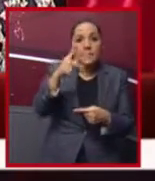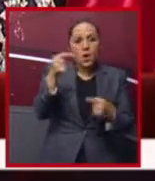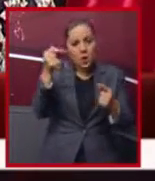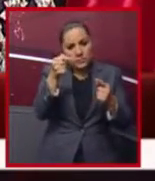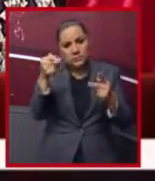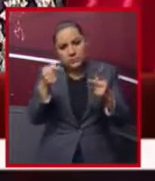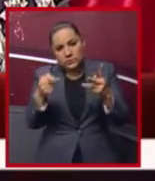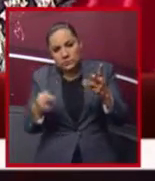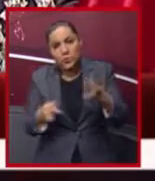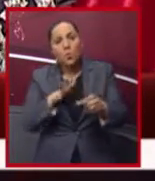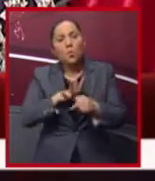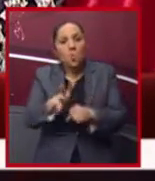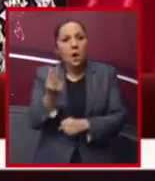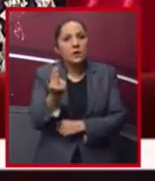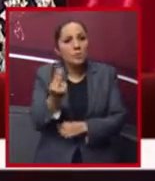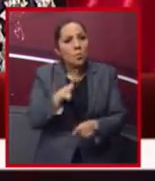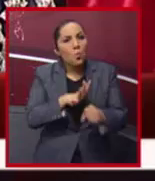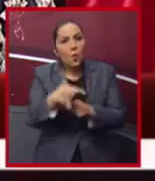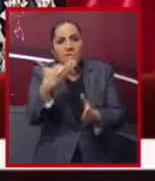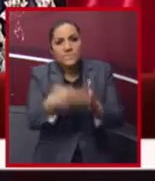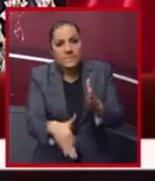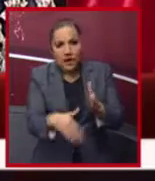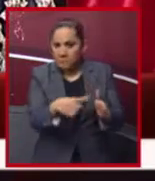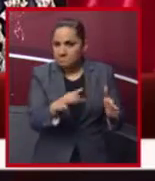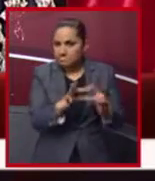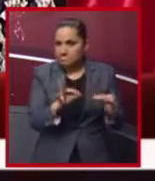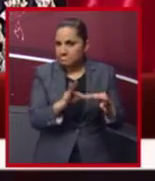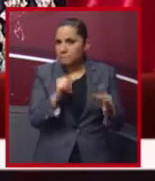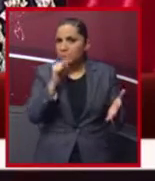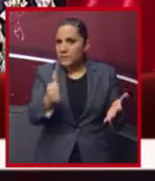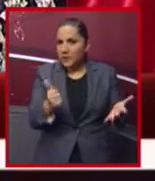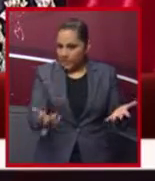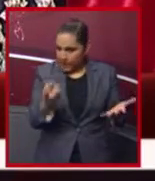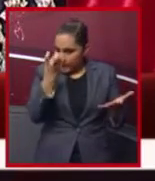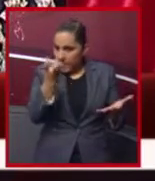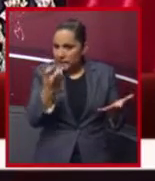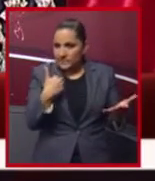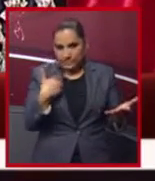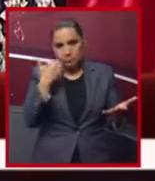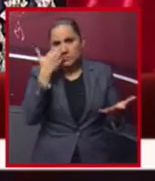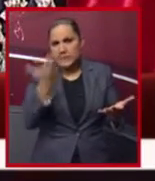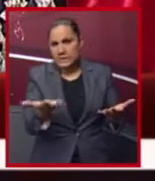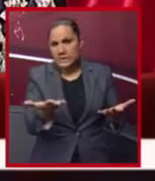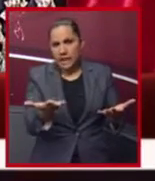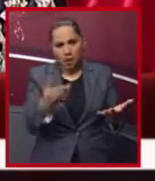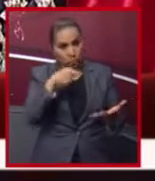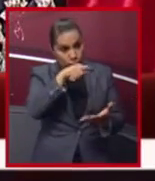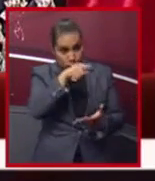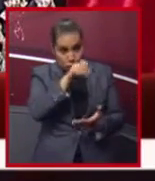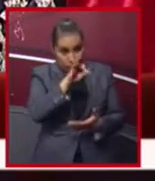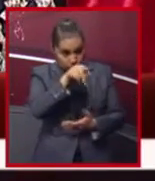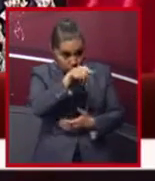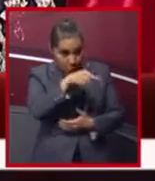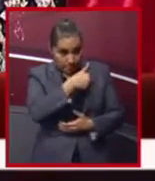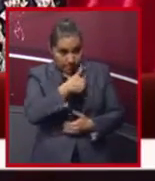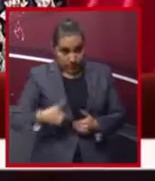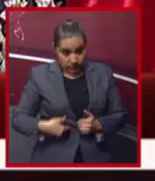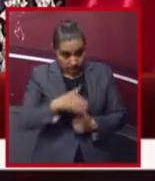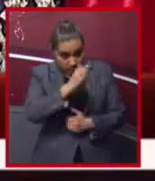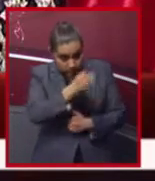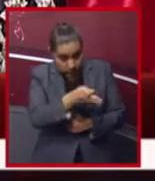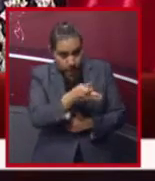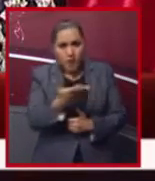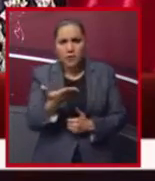si estamos en la misma onda. Entonces, está muy dispuesto el presidente a trabajar con nosotros, las